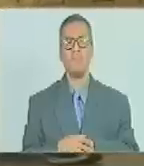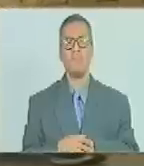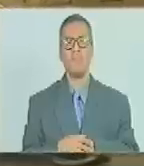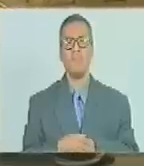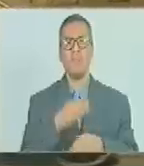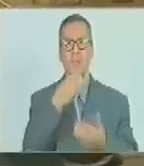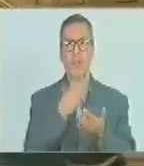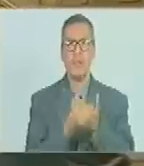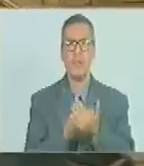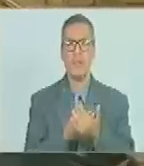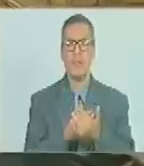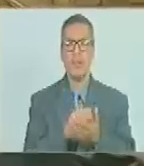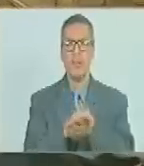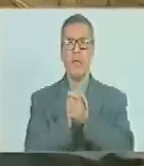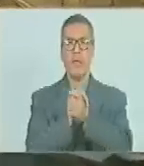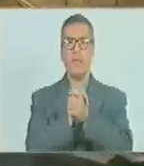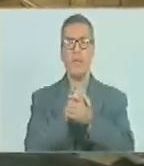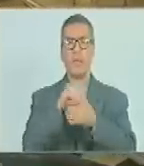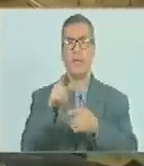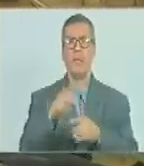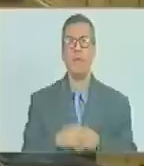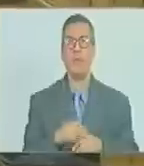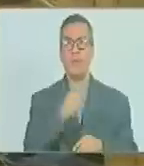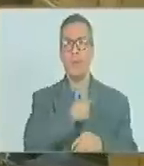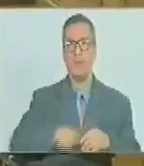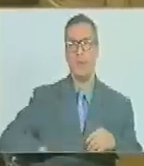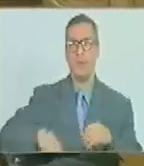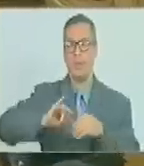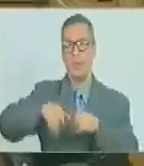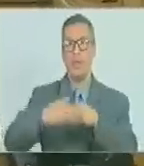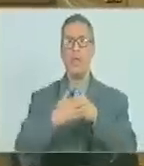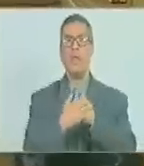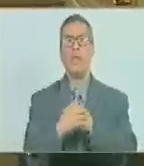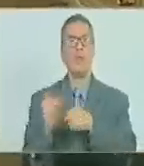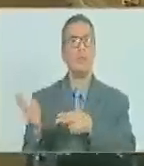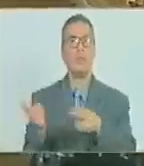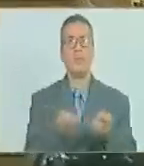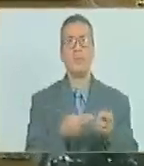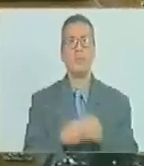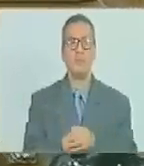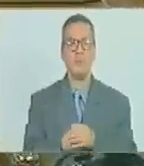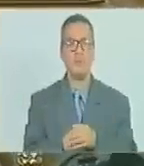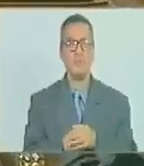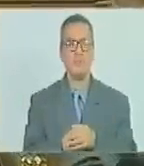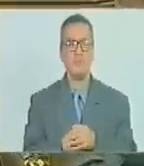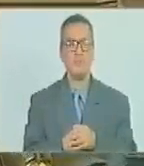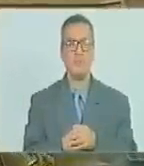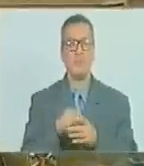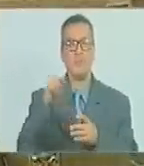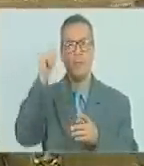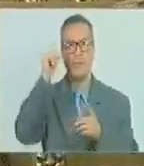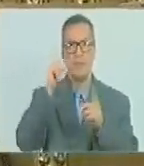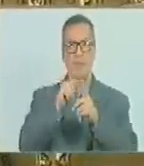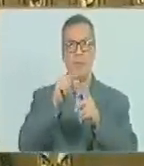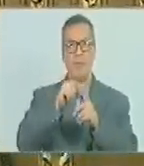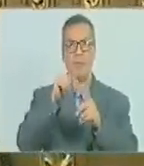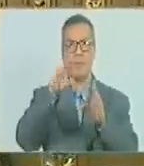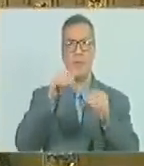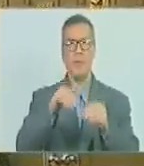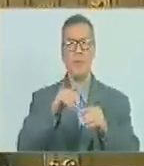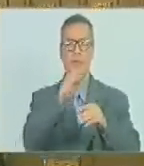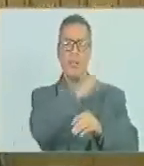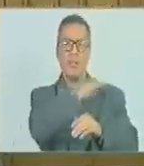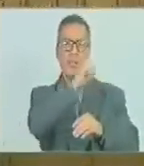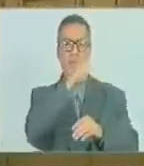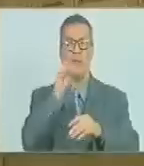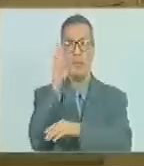Gracias, querido camarada, presidente, por su bienvenida que me da este podio, a la directiva